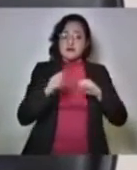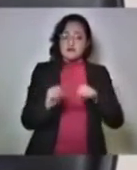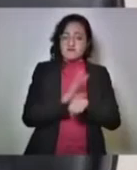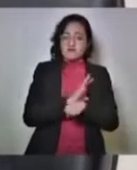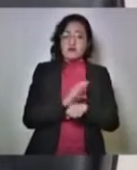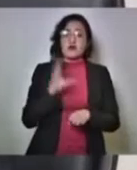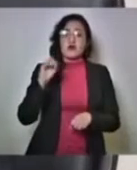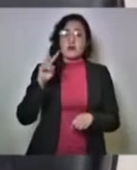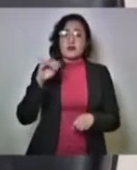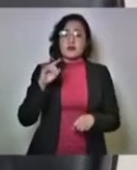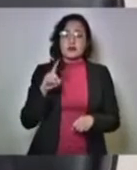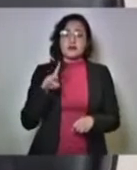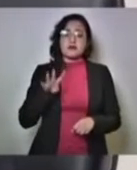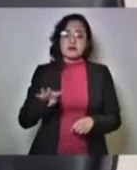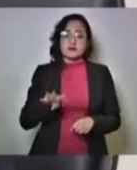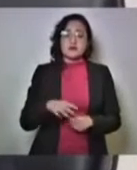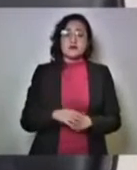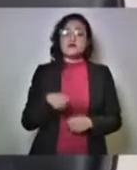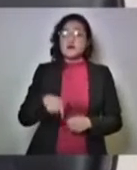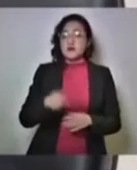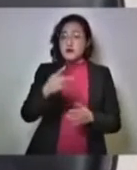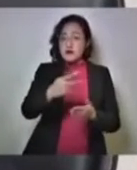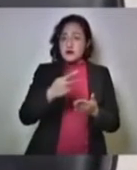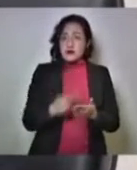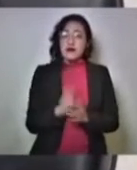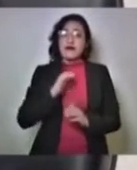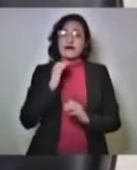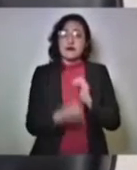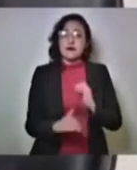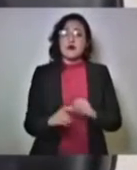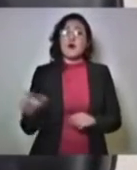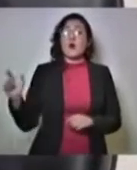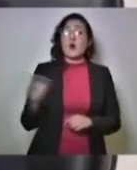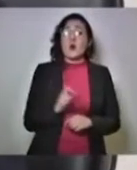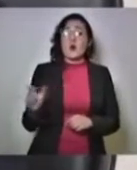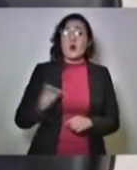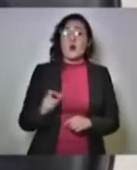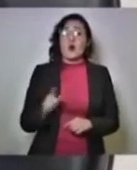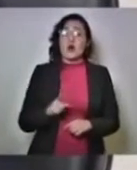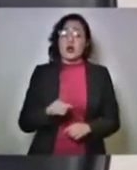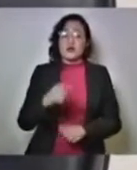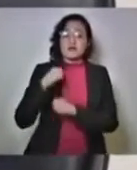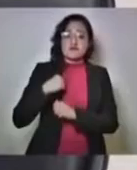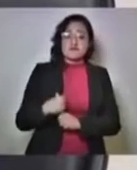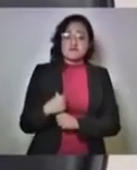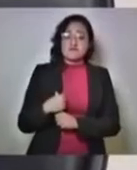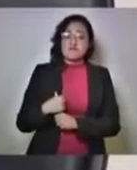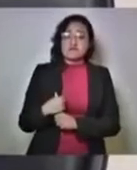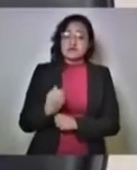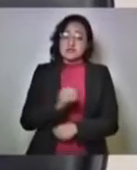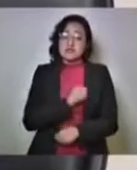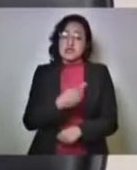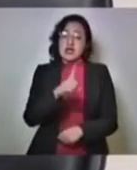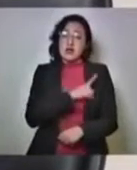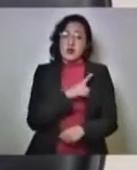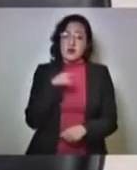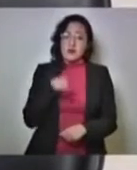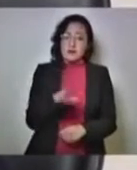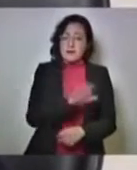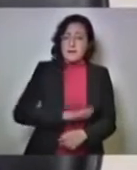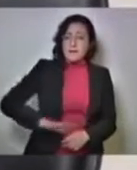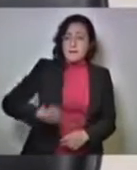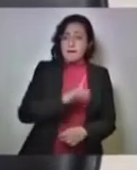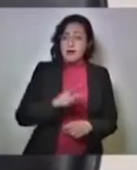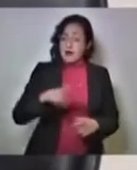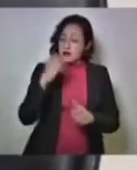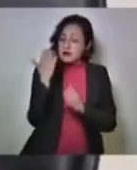COVID. El programa terminará cuando lo determine la autoridad sanitaria competente, es decir,